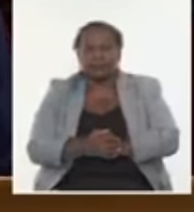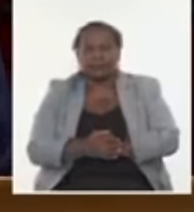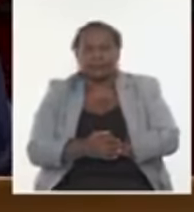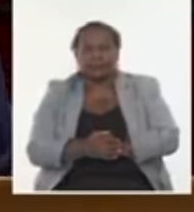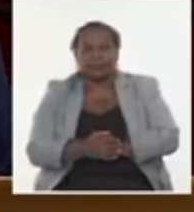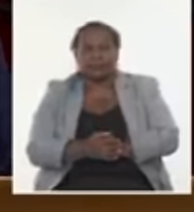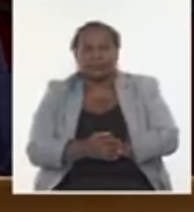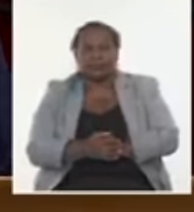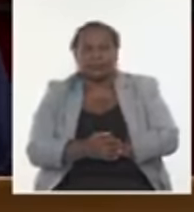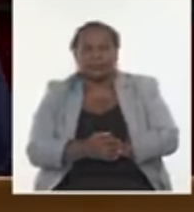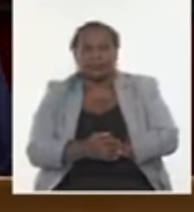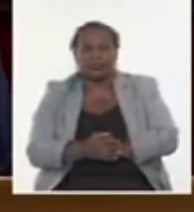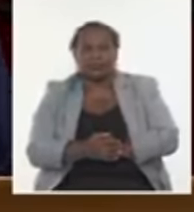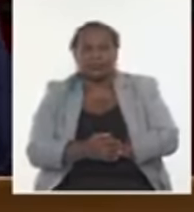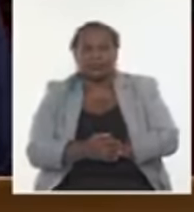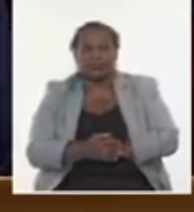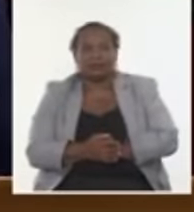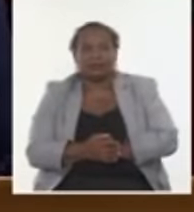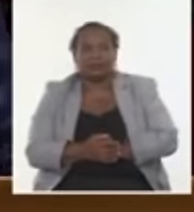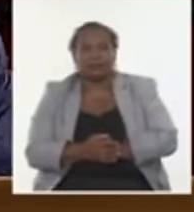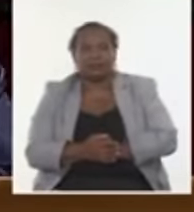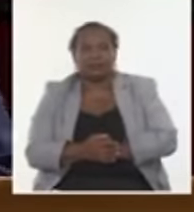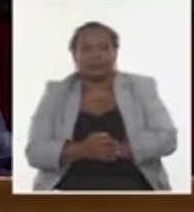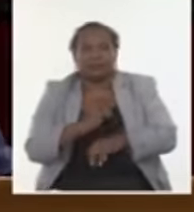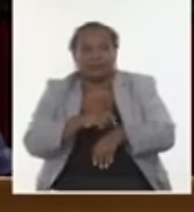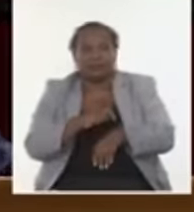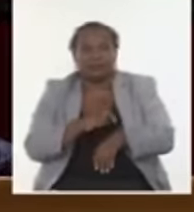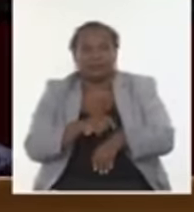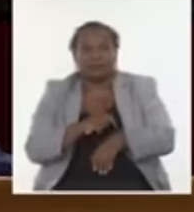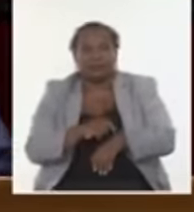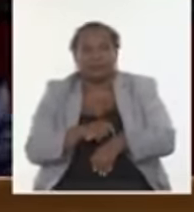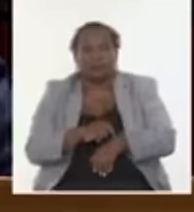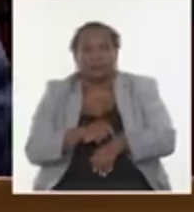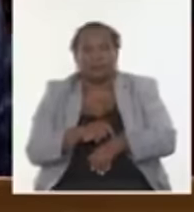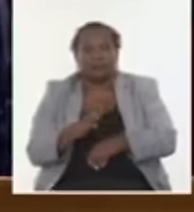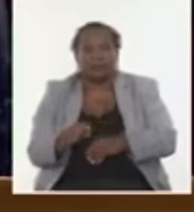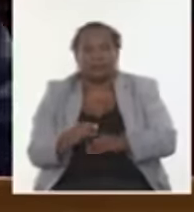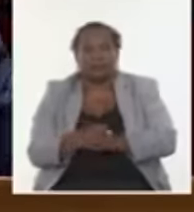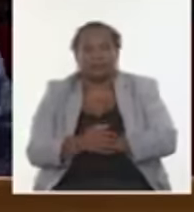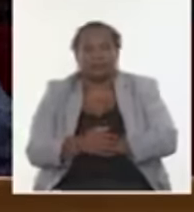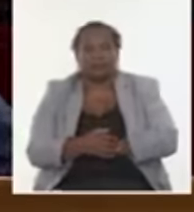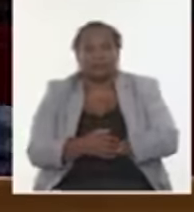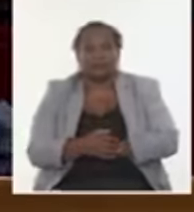en ello. Y también potenciar la figura de la empresa filial, que es muy buena y no siempre